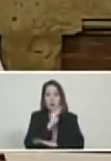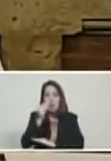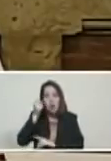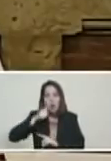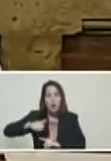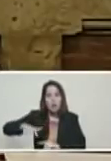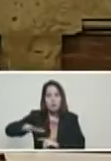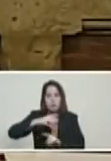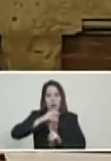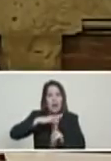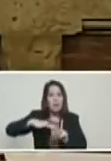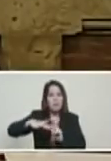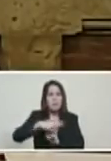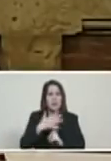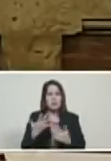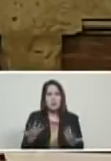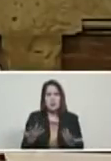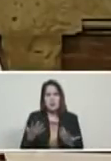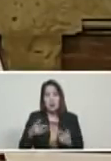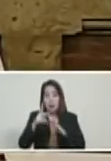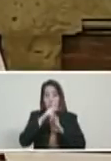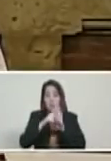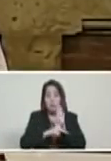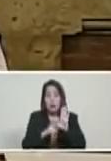ecosustentable, plan oro,